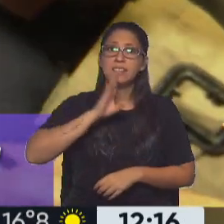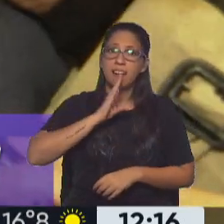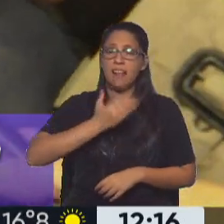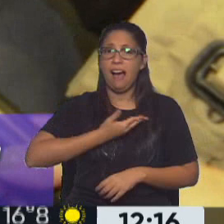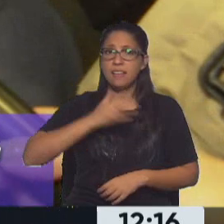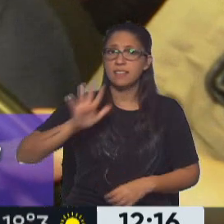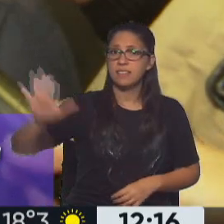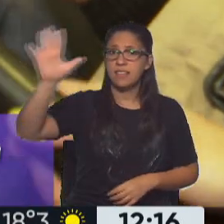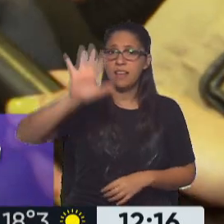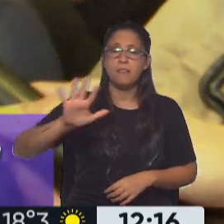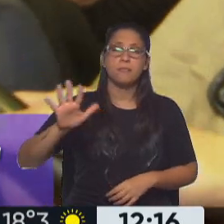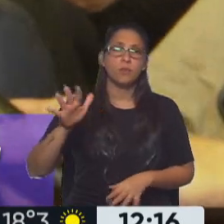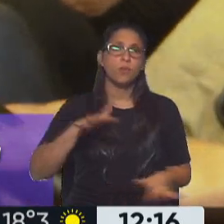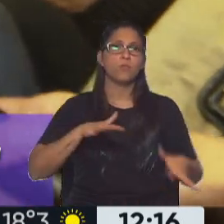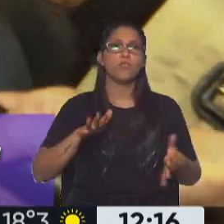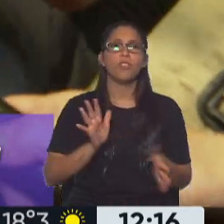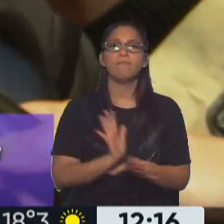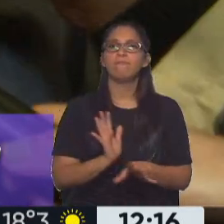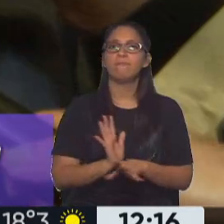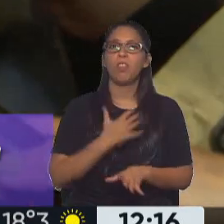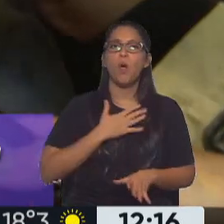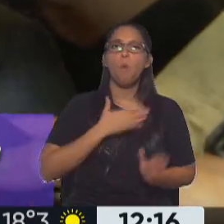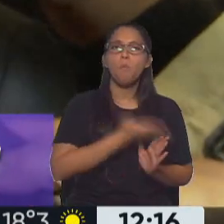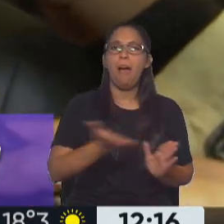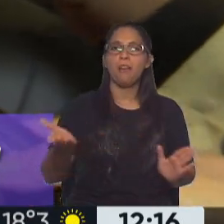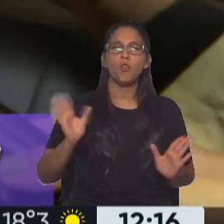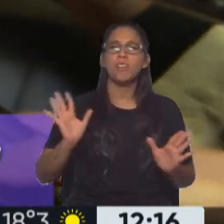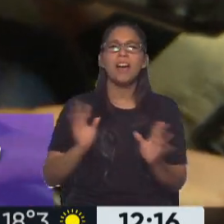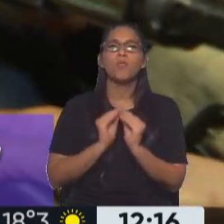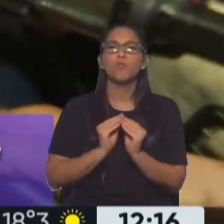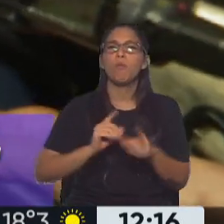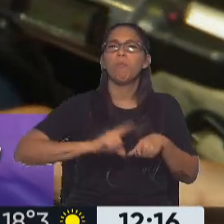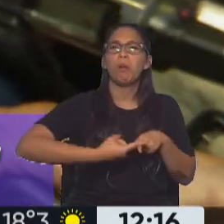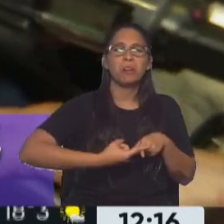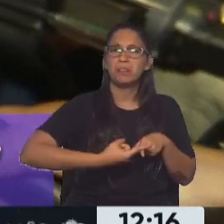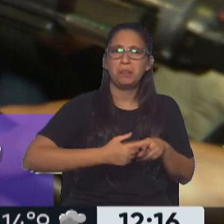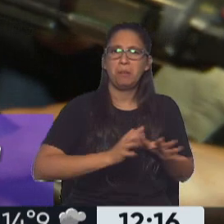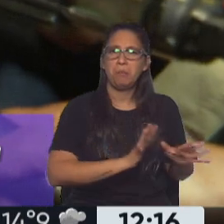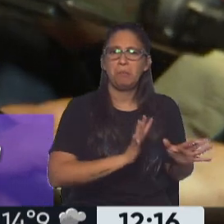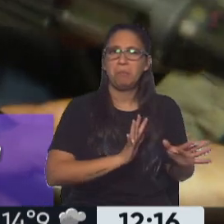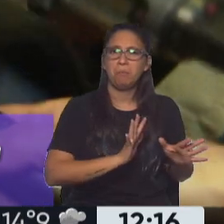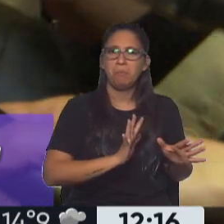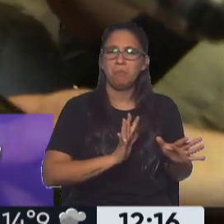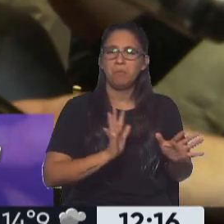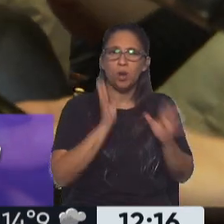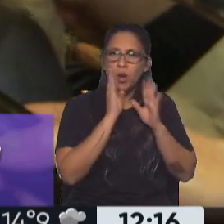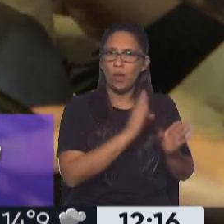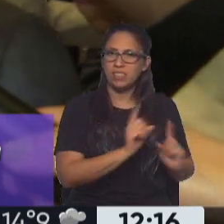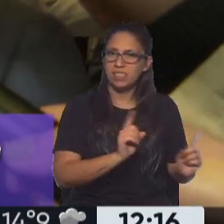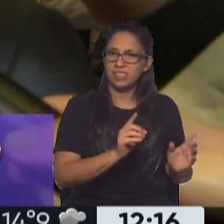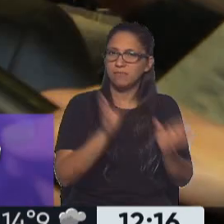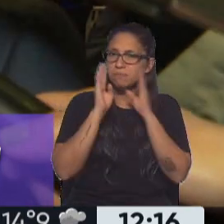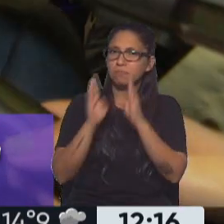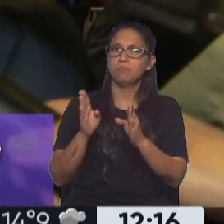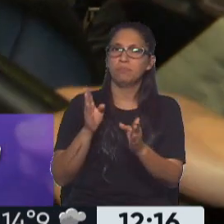acto humanitario, no tiene ninguna consecuencia política ni definición de ese tipo, ¿no es cierto? Lo que se